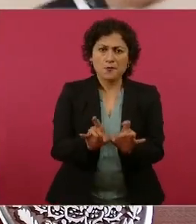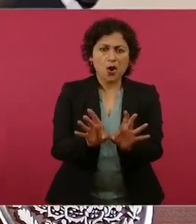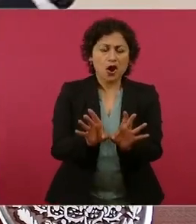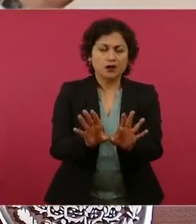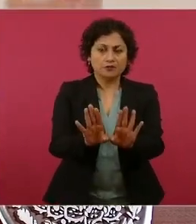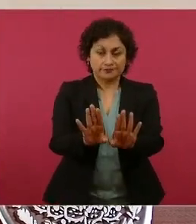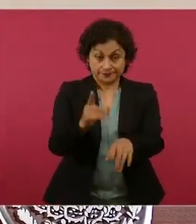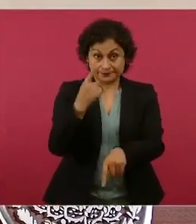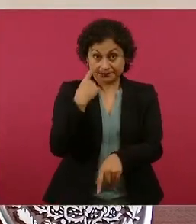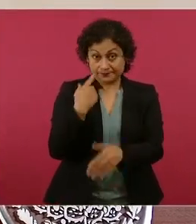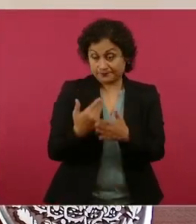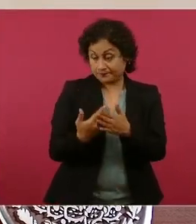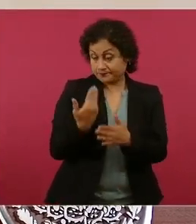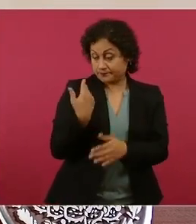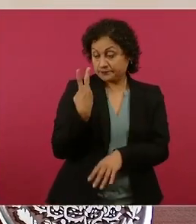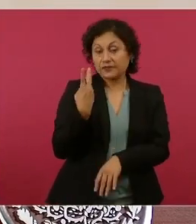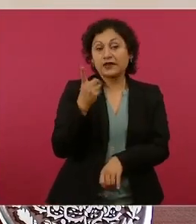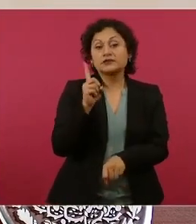Hace 3 días